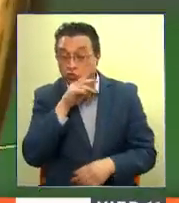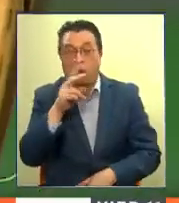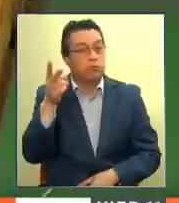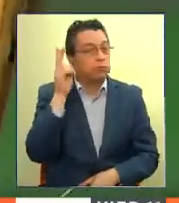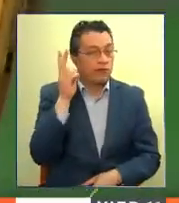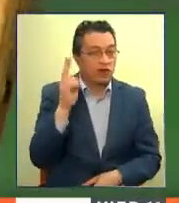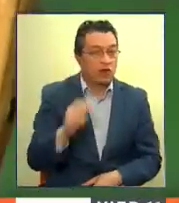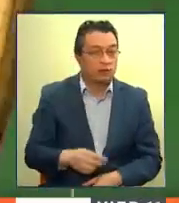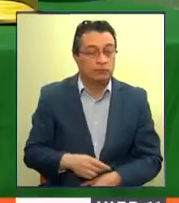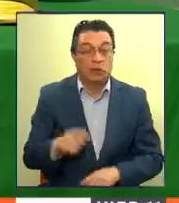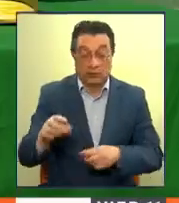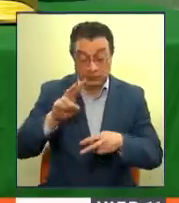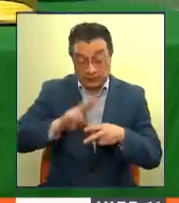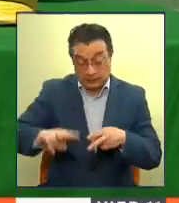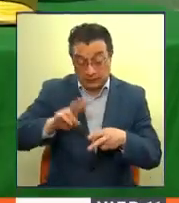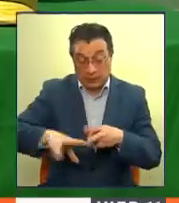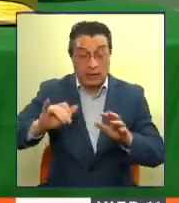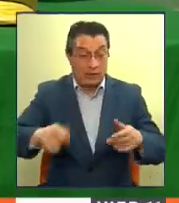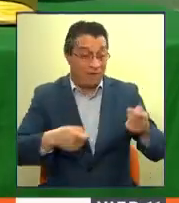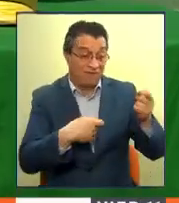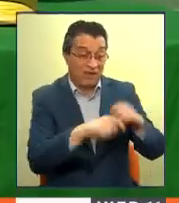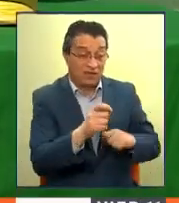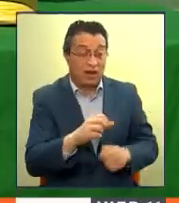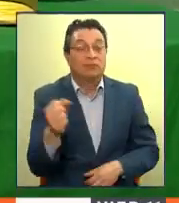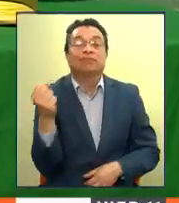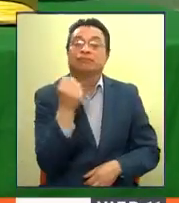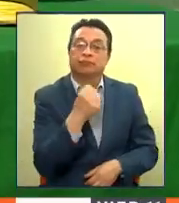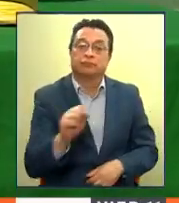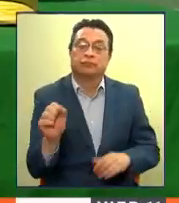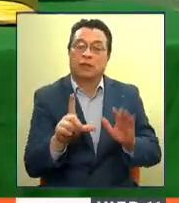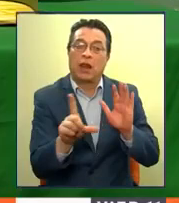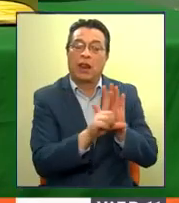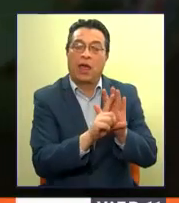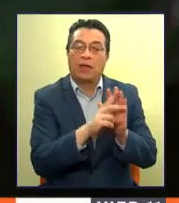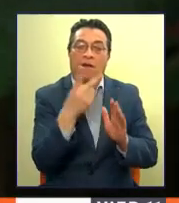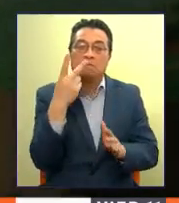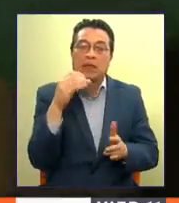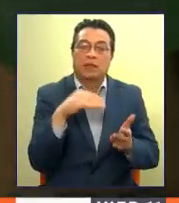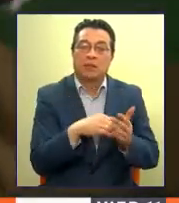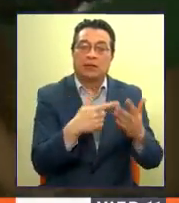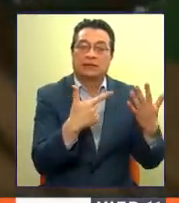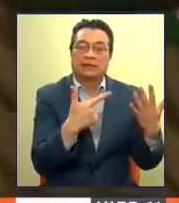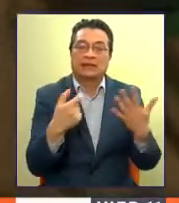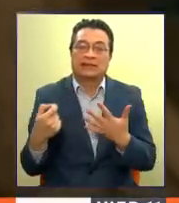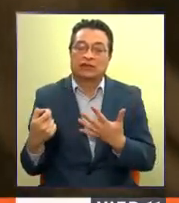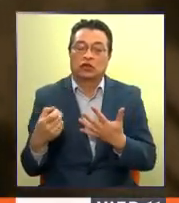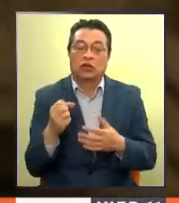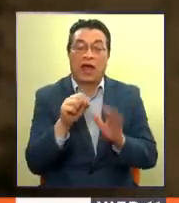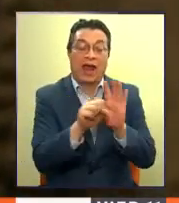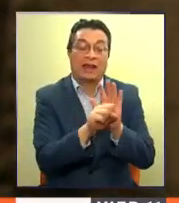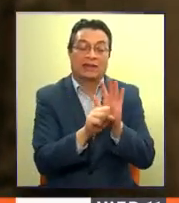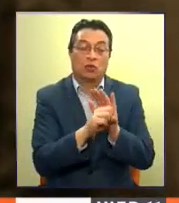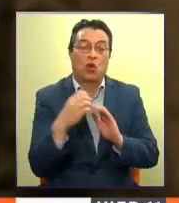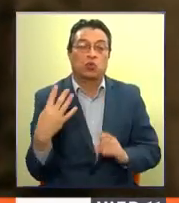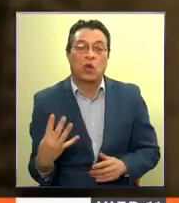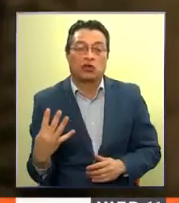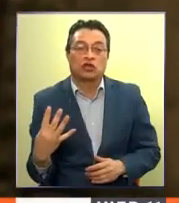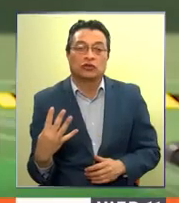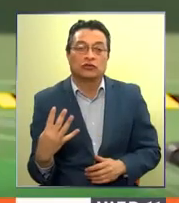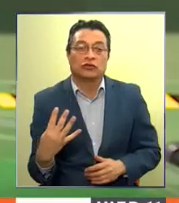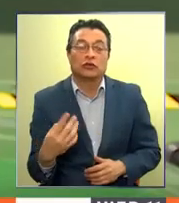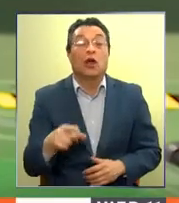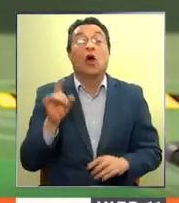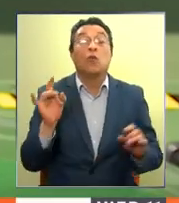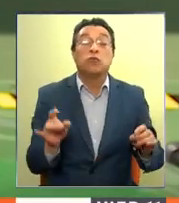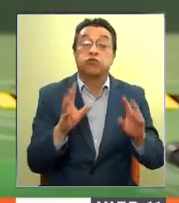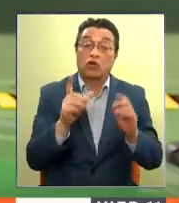que fabrica y vende está infringiendo la ley 20.700, el artículo número 4. Y en el caso